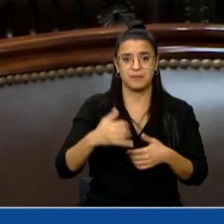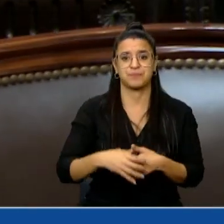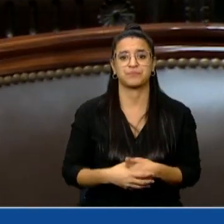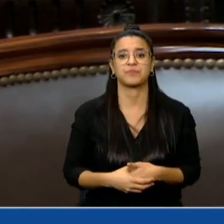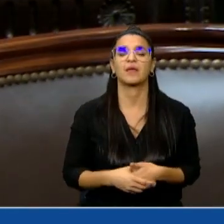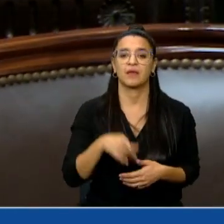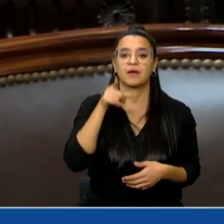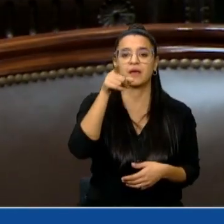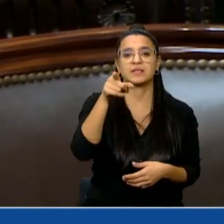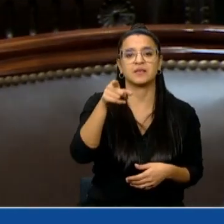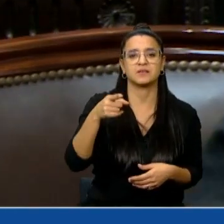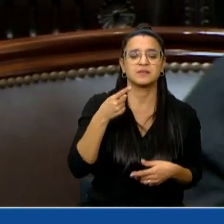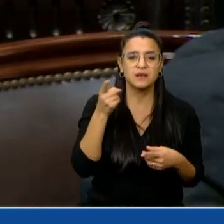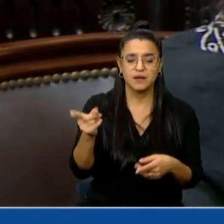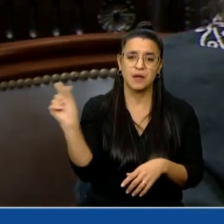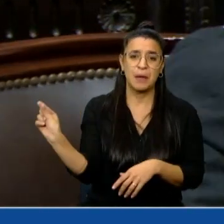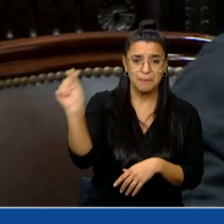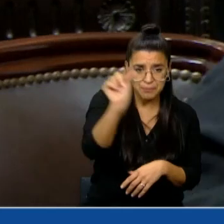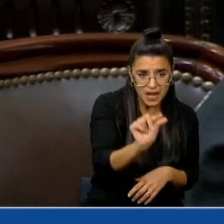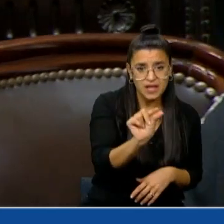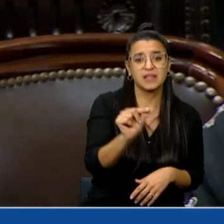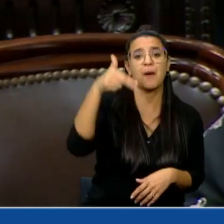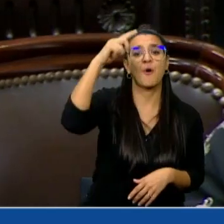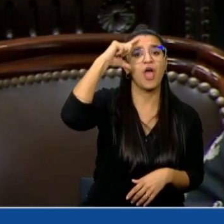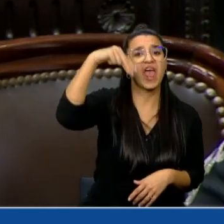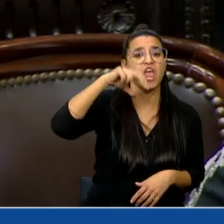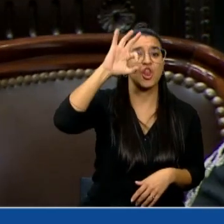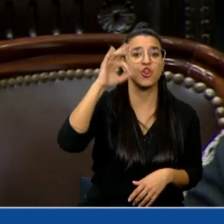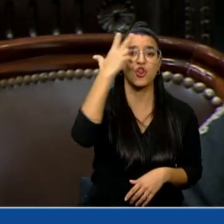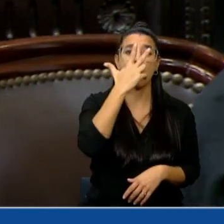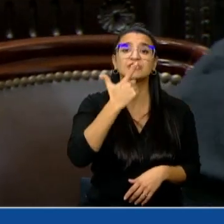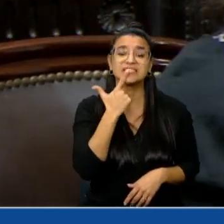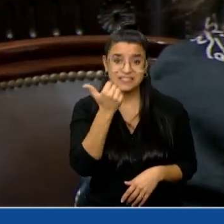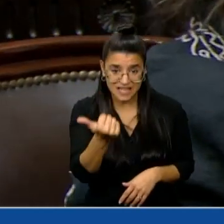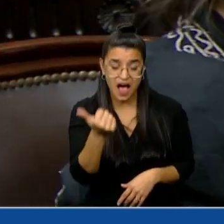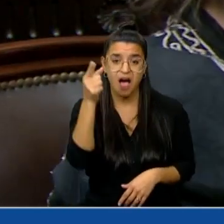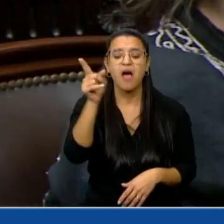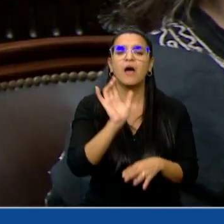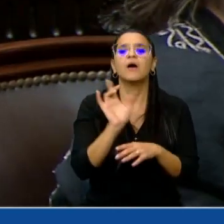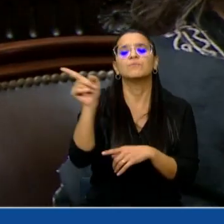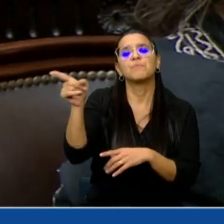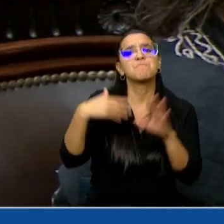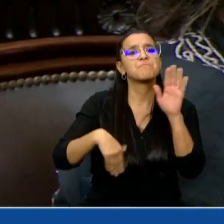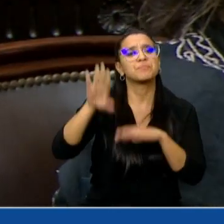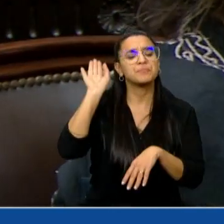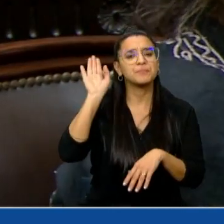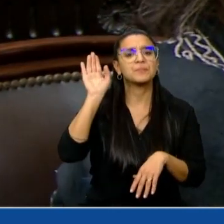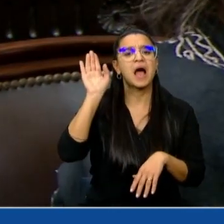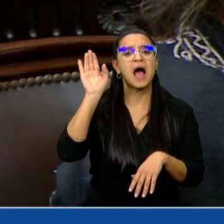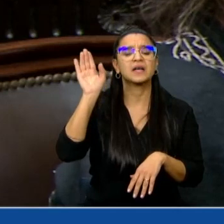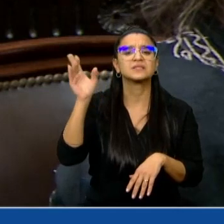Los contratos de subpréstamos entre ENOSA y los municipios fueron suscritos